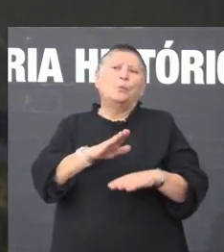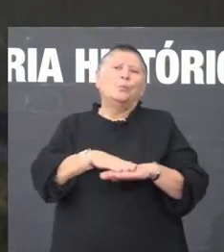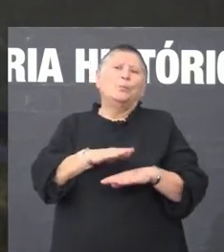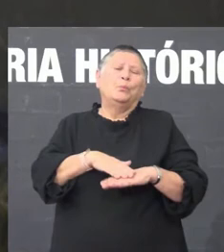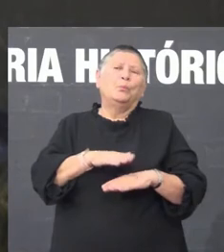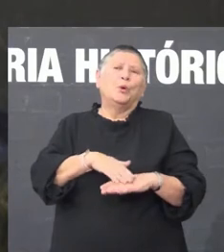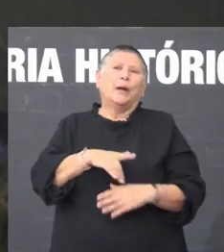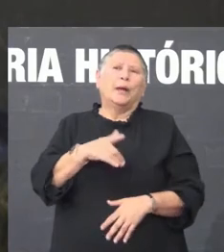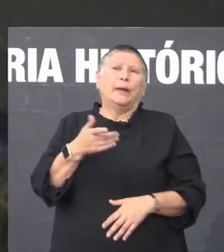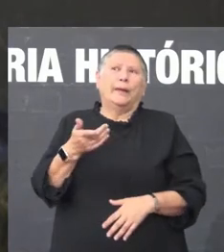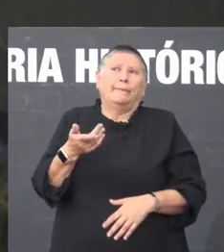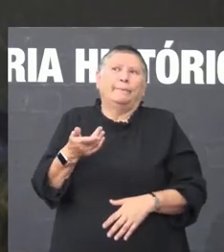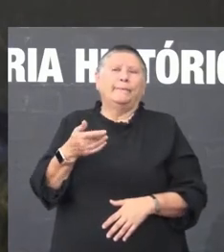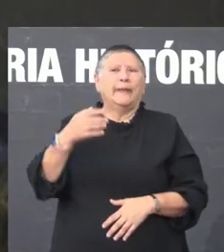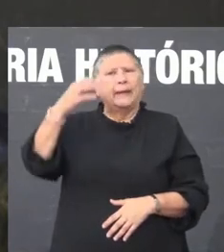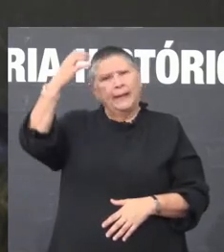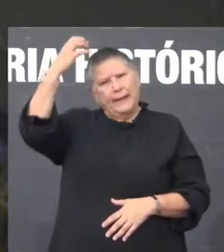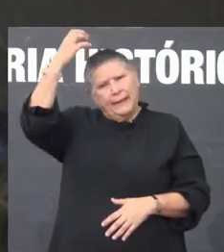el rey